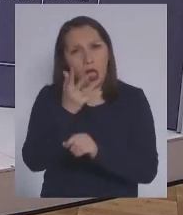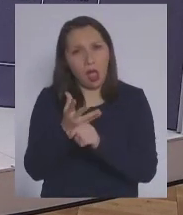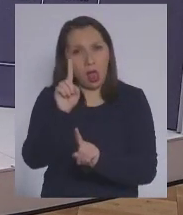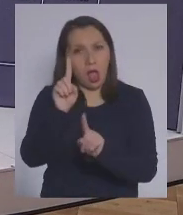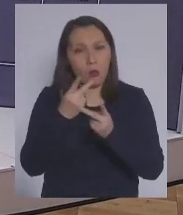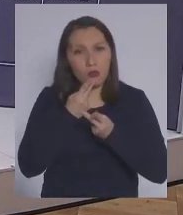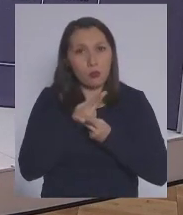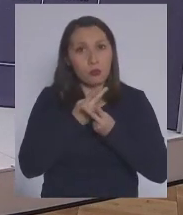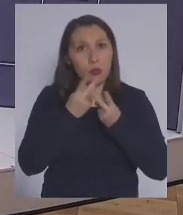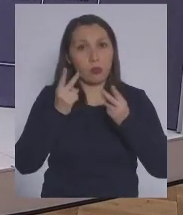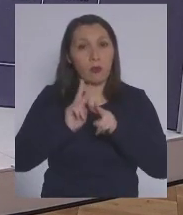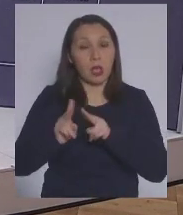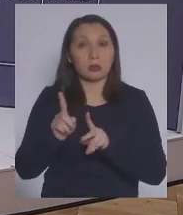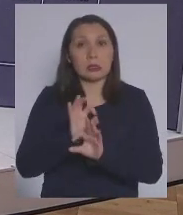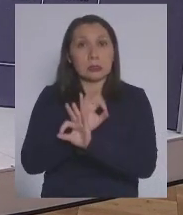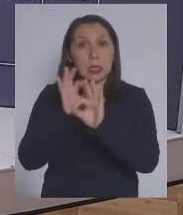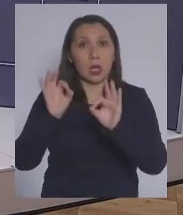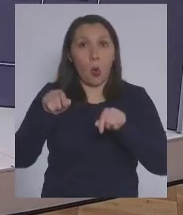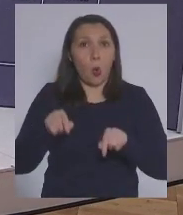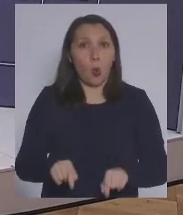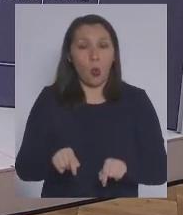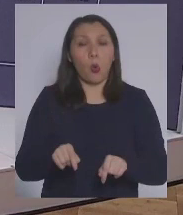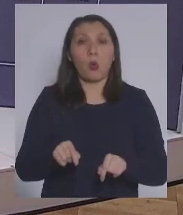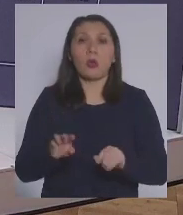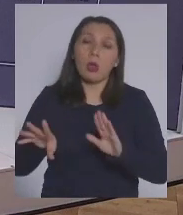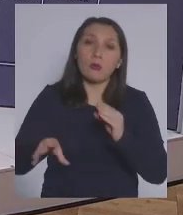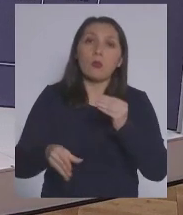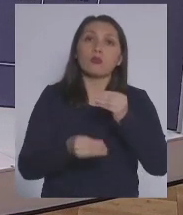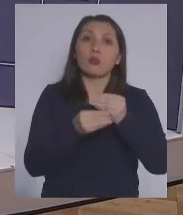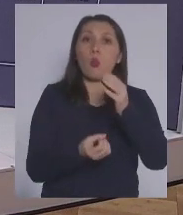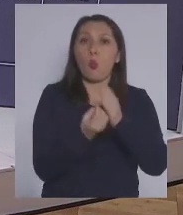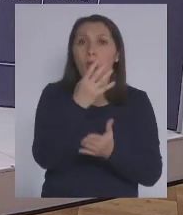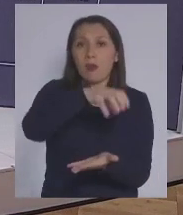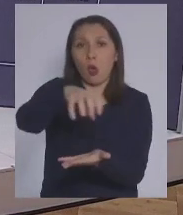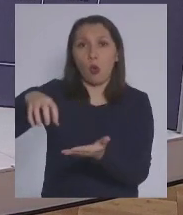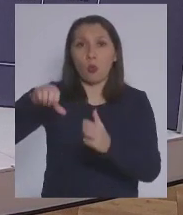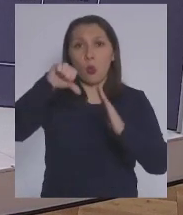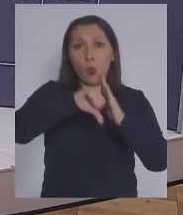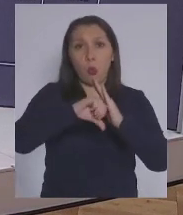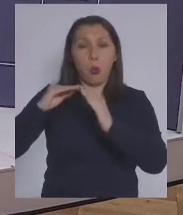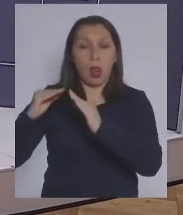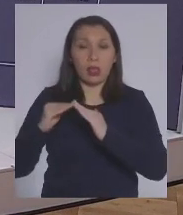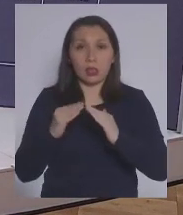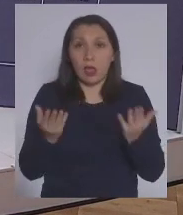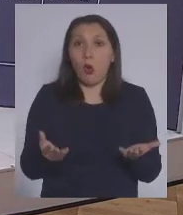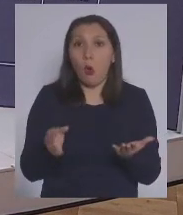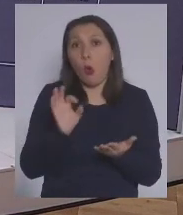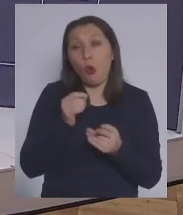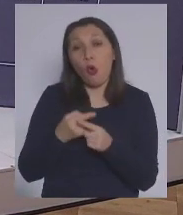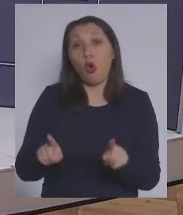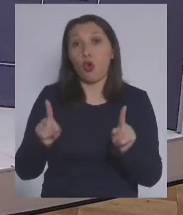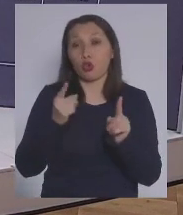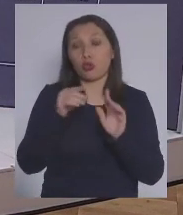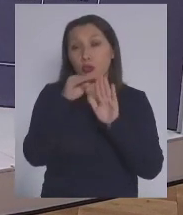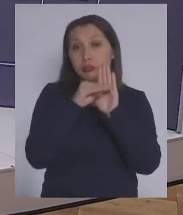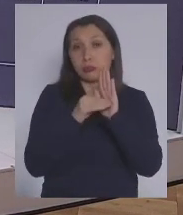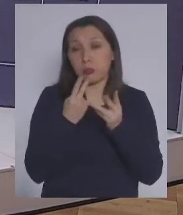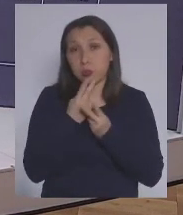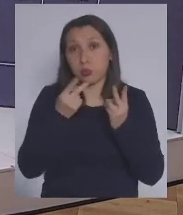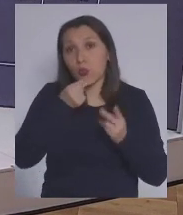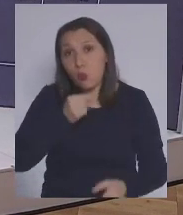anunció que se vaya a hacer ya que no se hizo hoy de sumaré a nuevas comunas en cuarentena u otras medidas que se vayan a anunciar próximamente